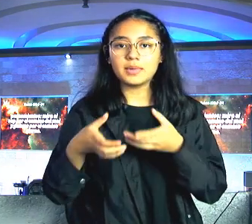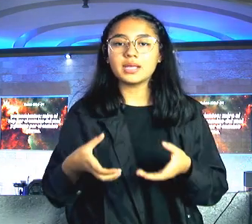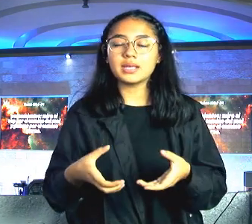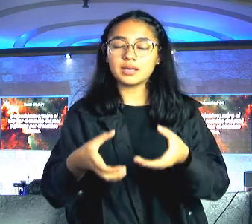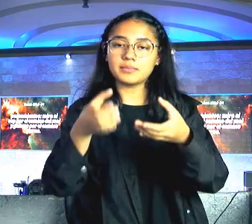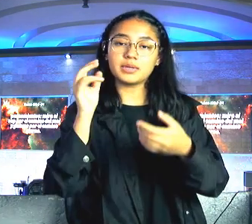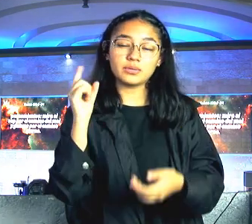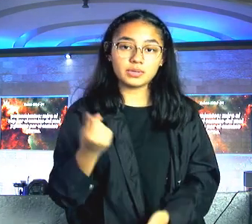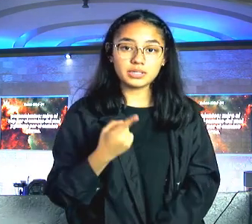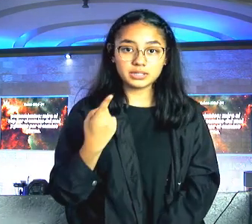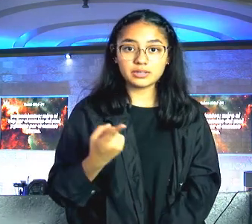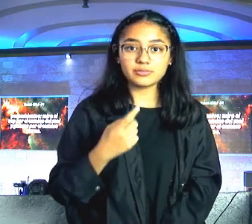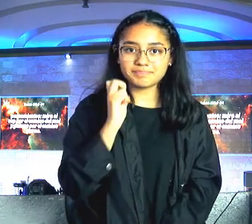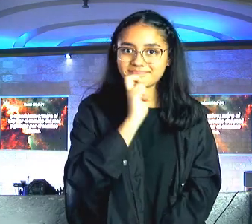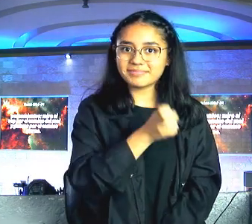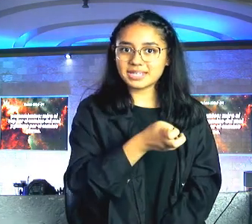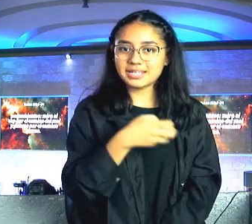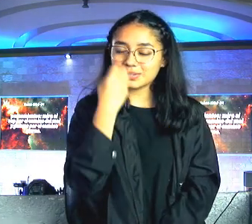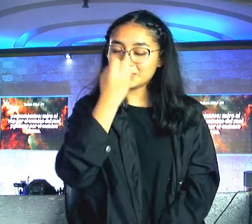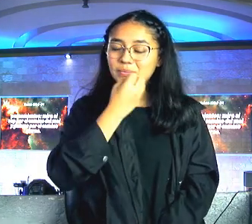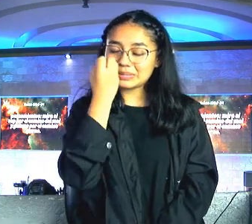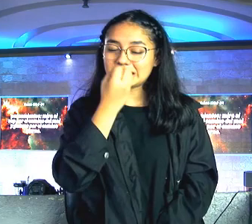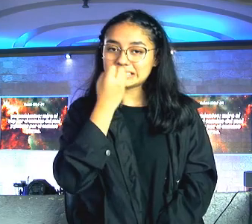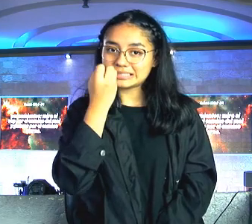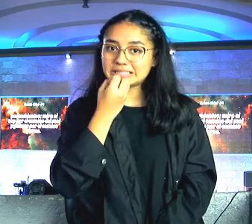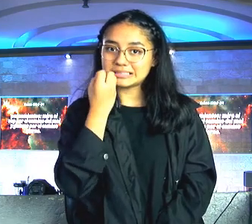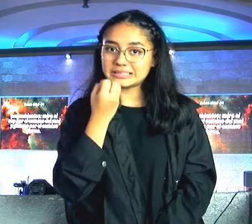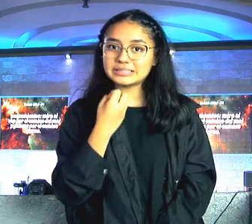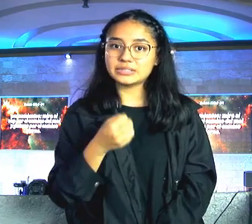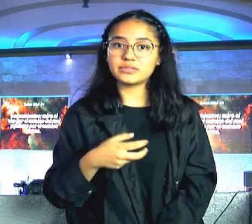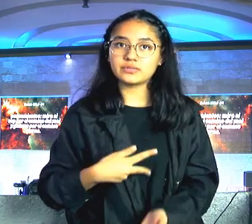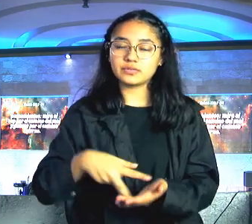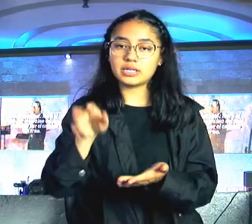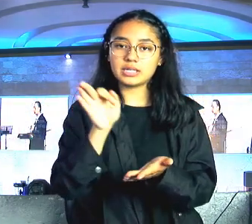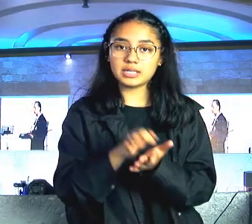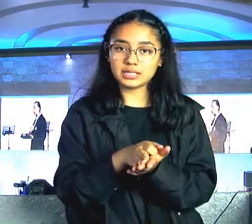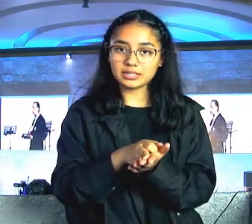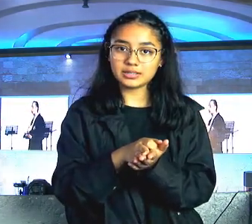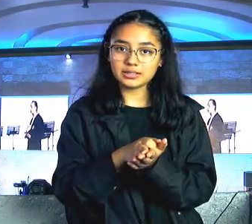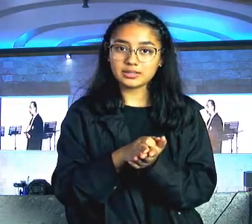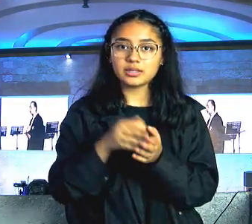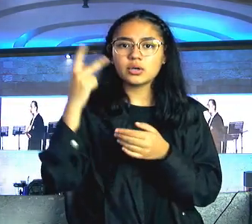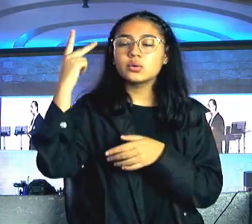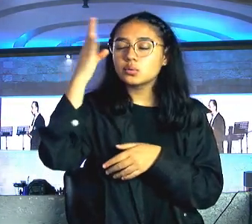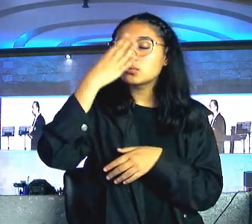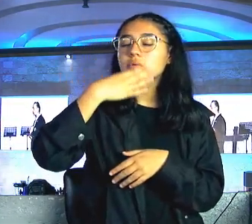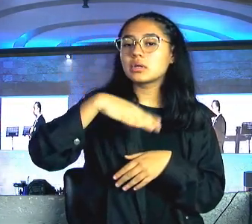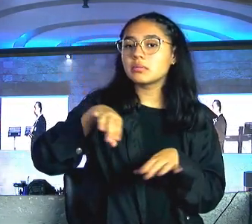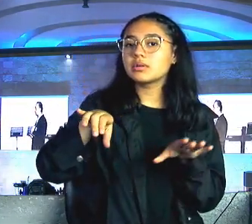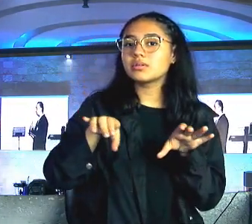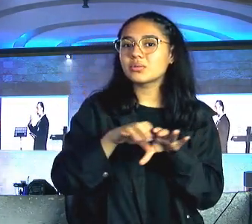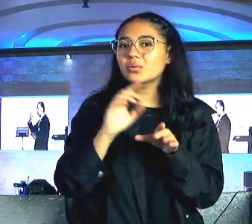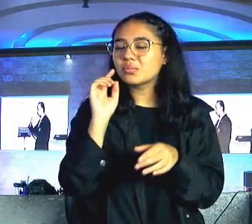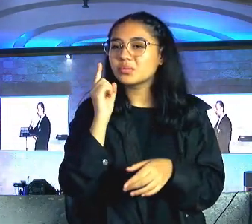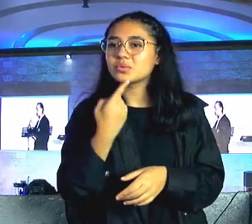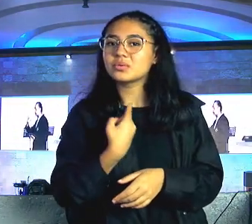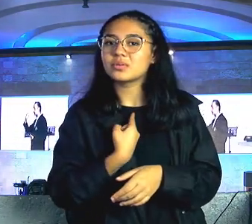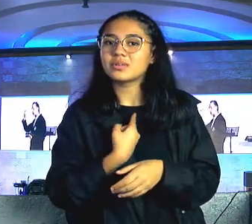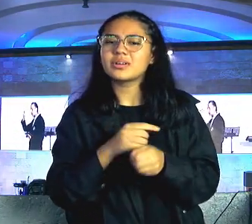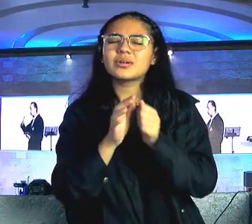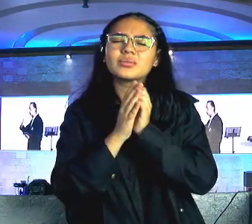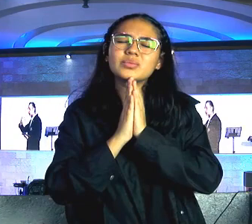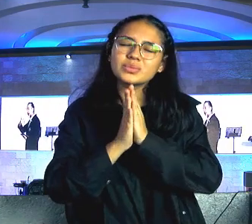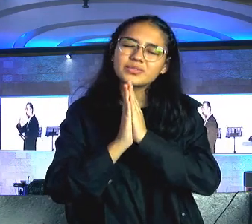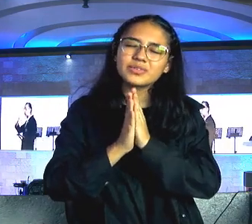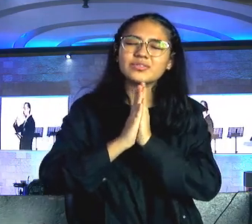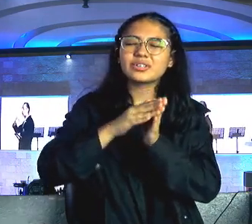oración valiente de David. Señor, tú sabes cómo soy. Y qué valiente decirle: Señor, examíname. Y si